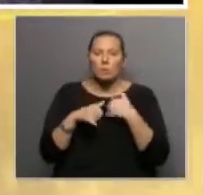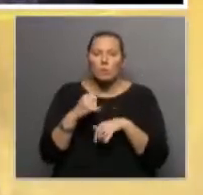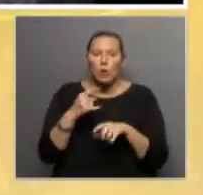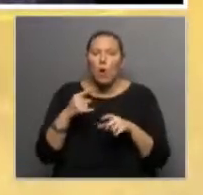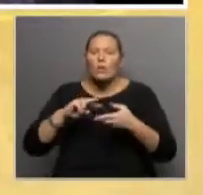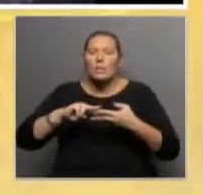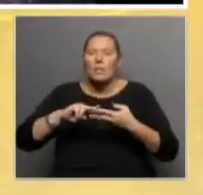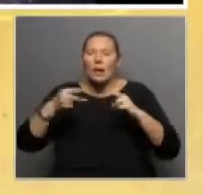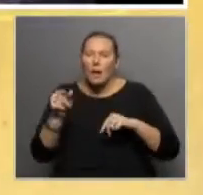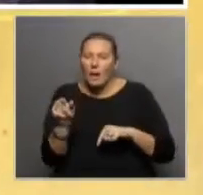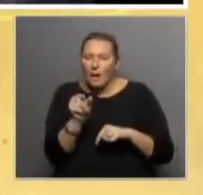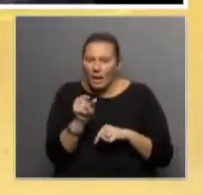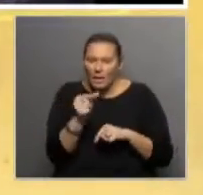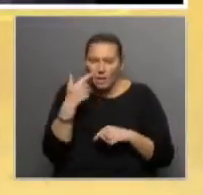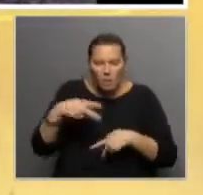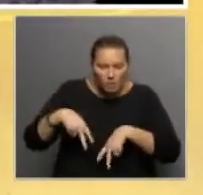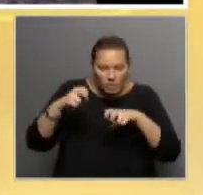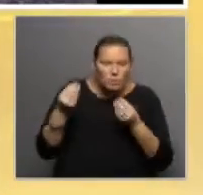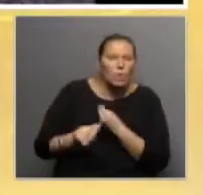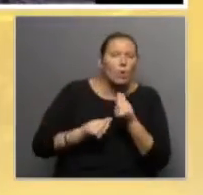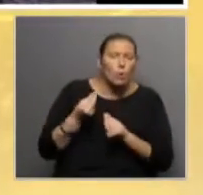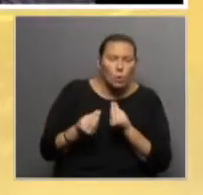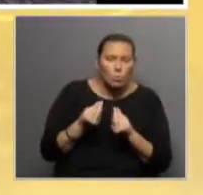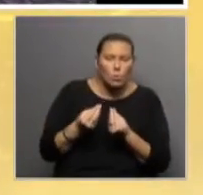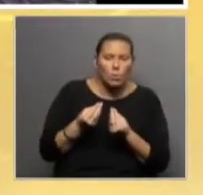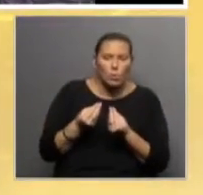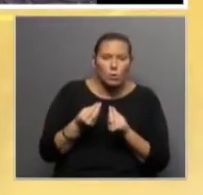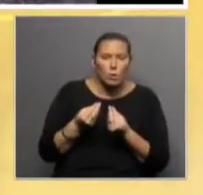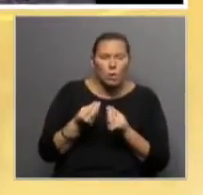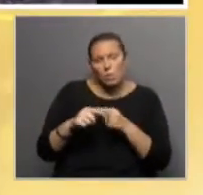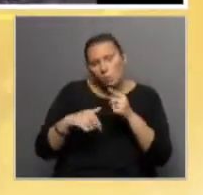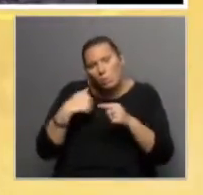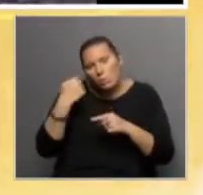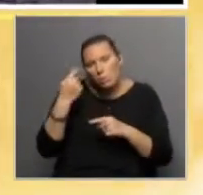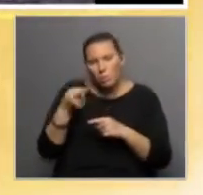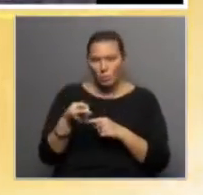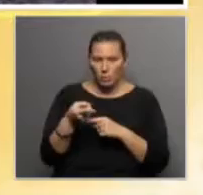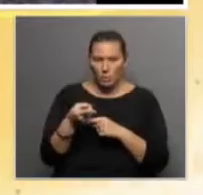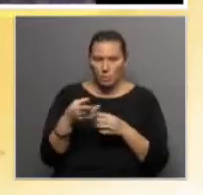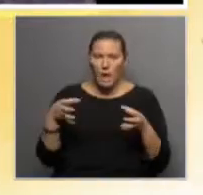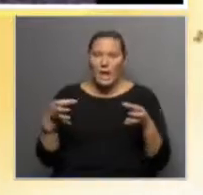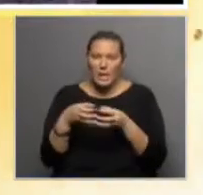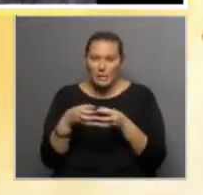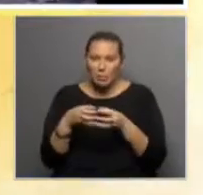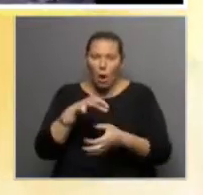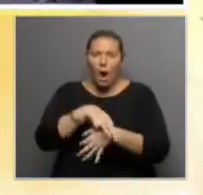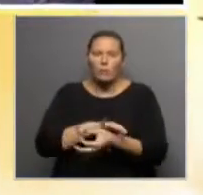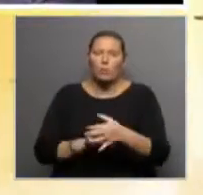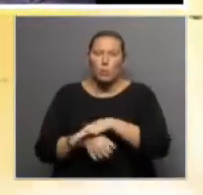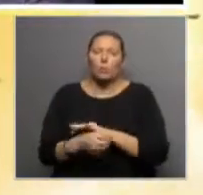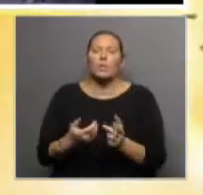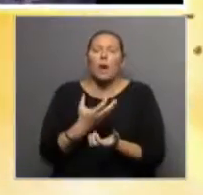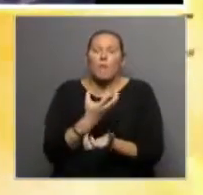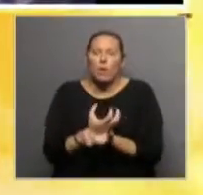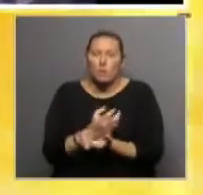datos genéticos, formas de investigar. Se formó al poco tiempo el equipo de antropología forense de Uruguay, que ha